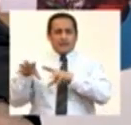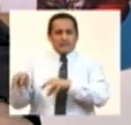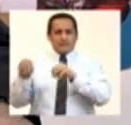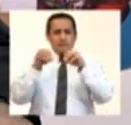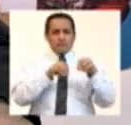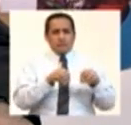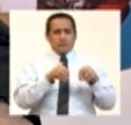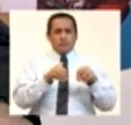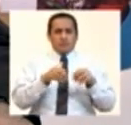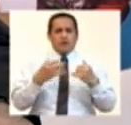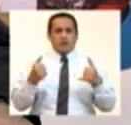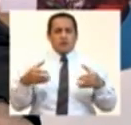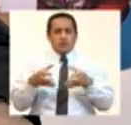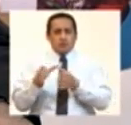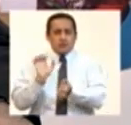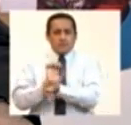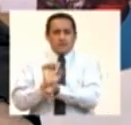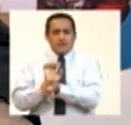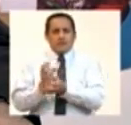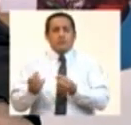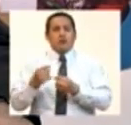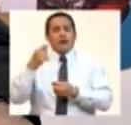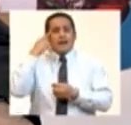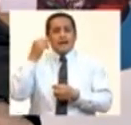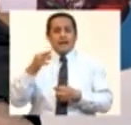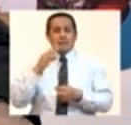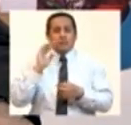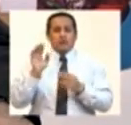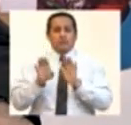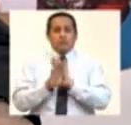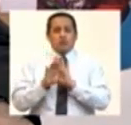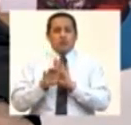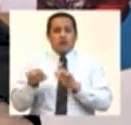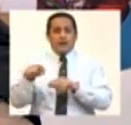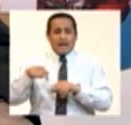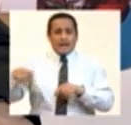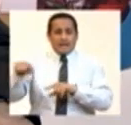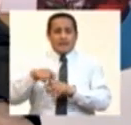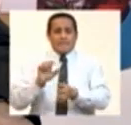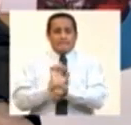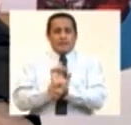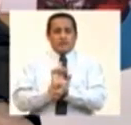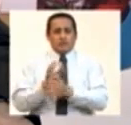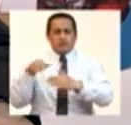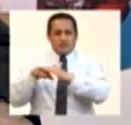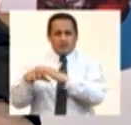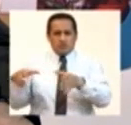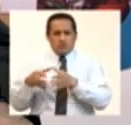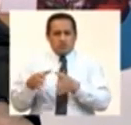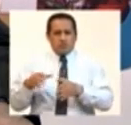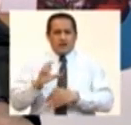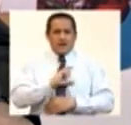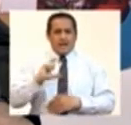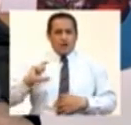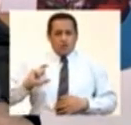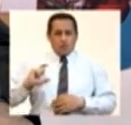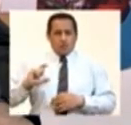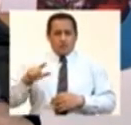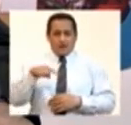ser trasladados de penal, porque aluden que el